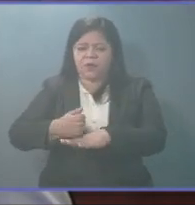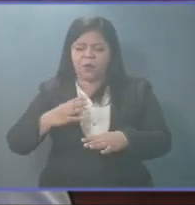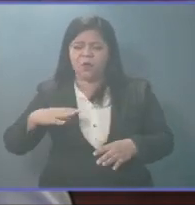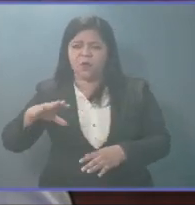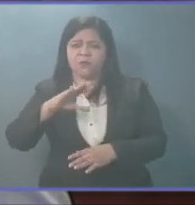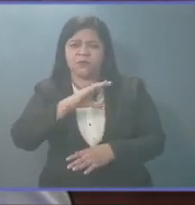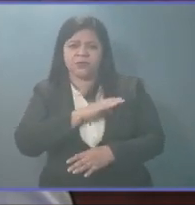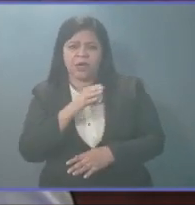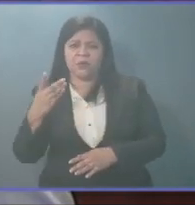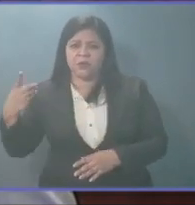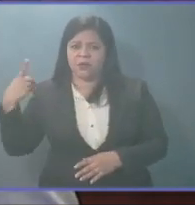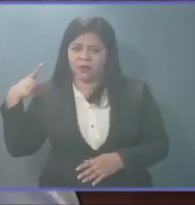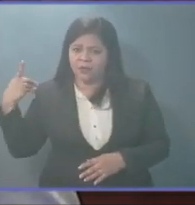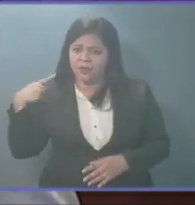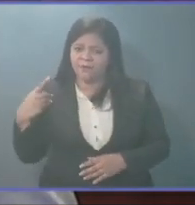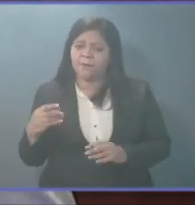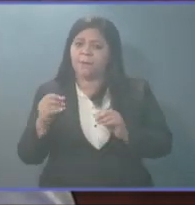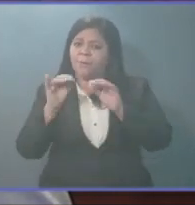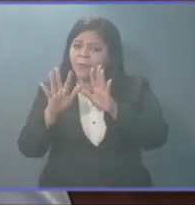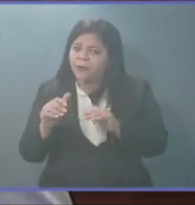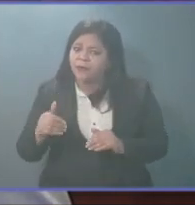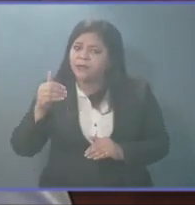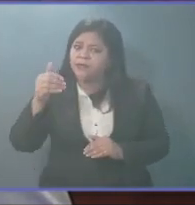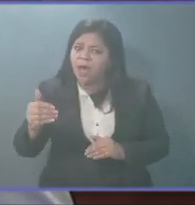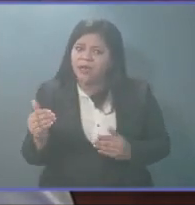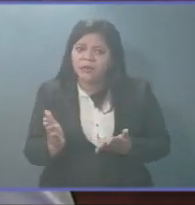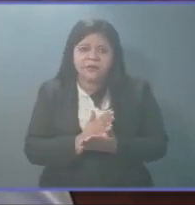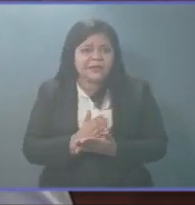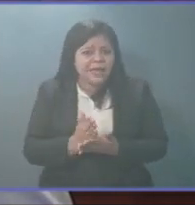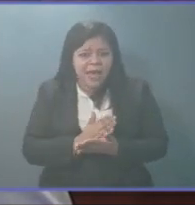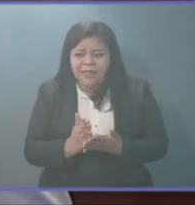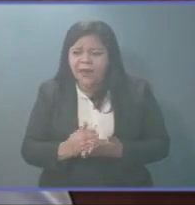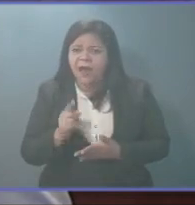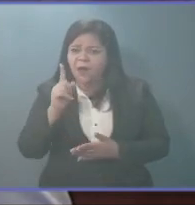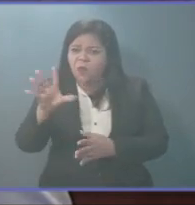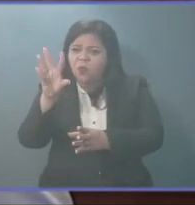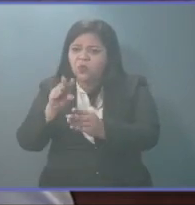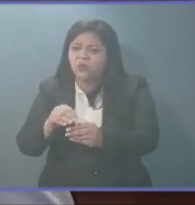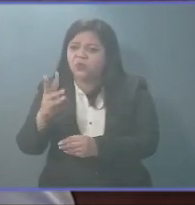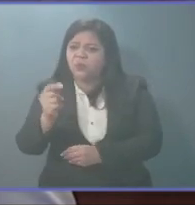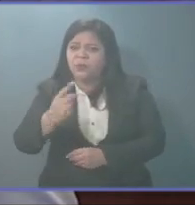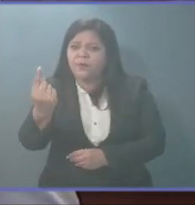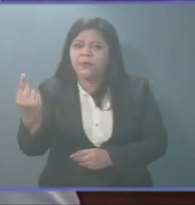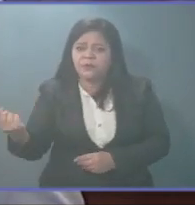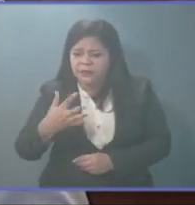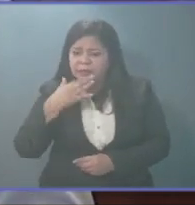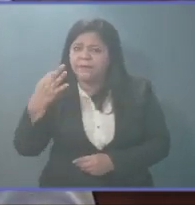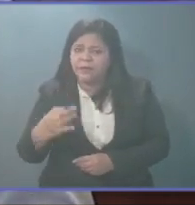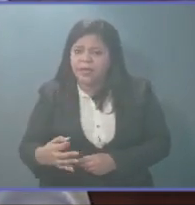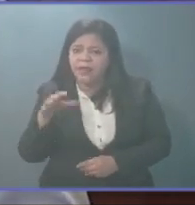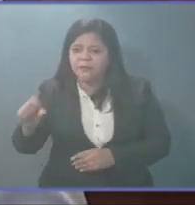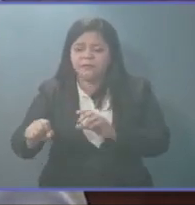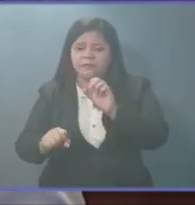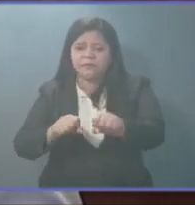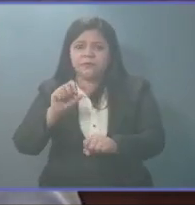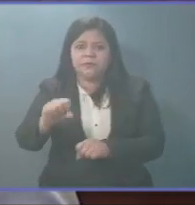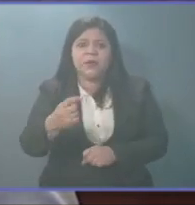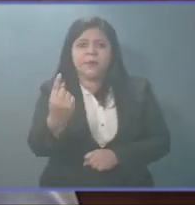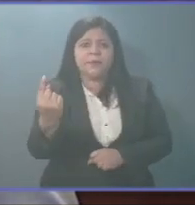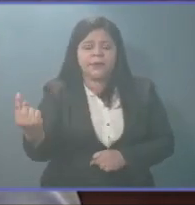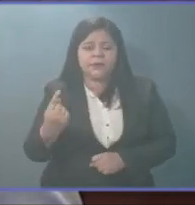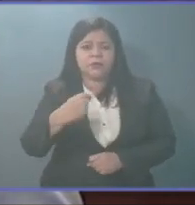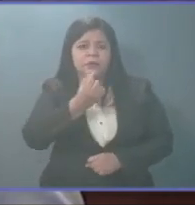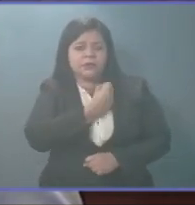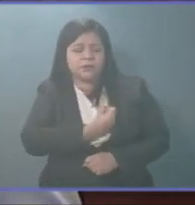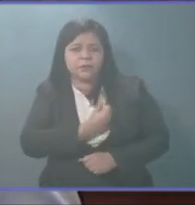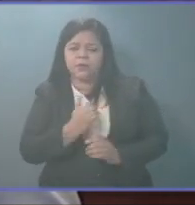de víctimas. Tuvieron 10 años y no había siquiera un censo actualizado que permitiera la identificación de las víctimas. Tampoco